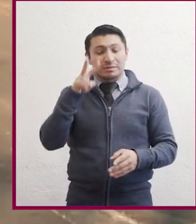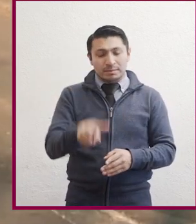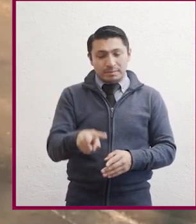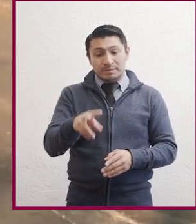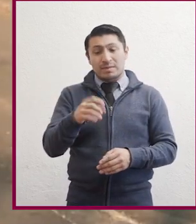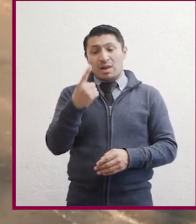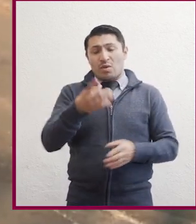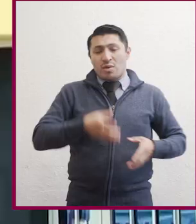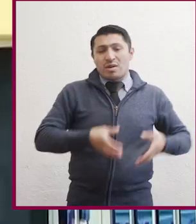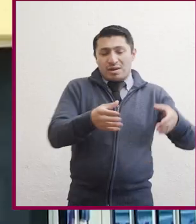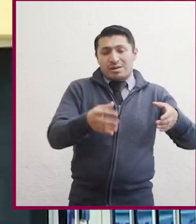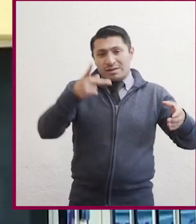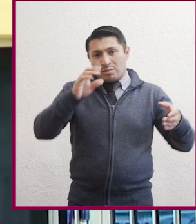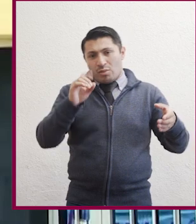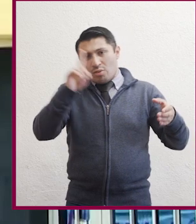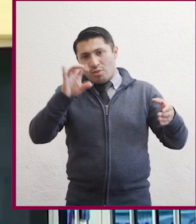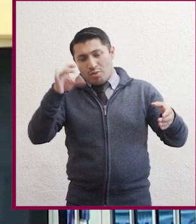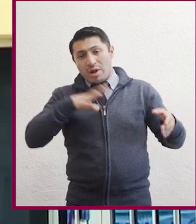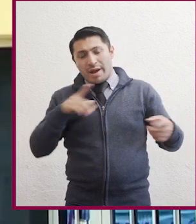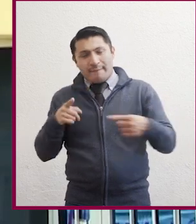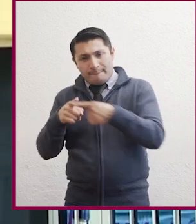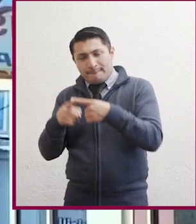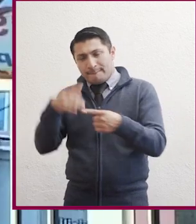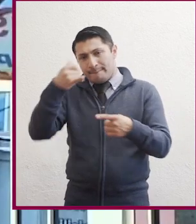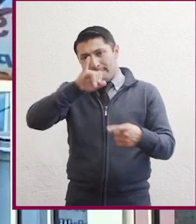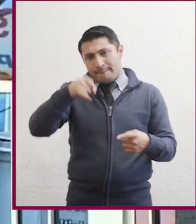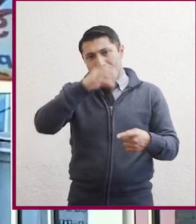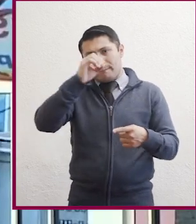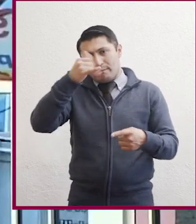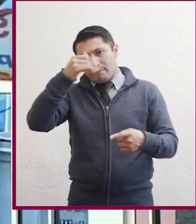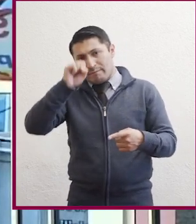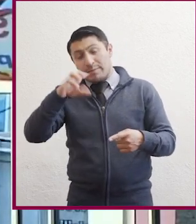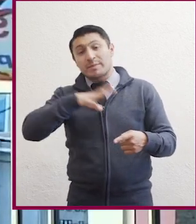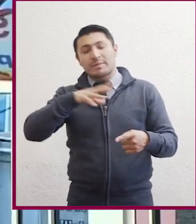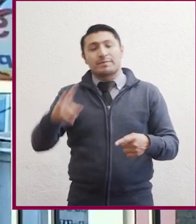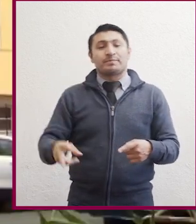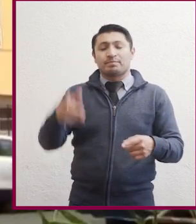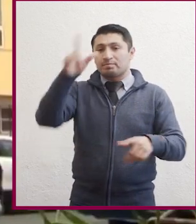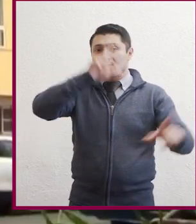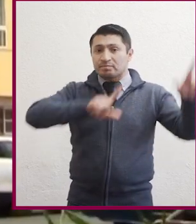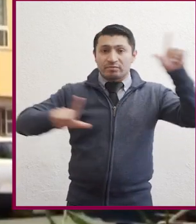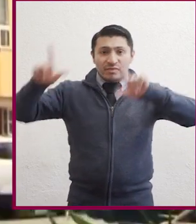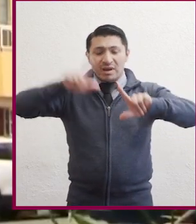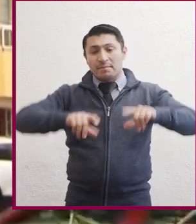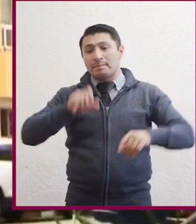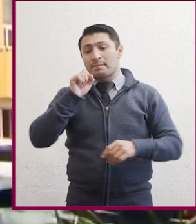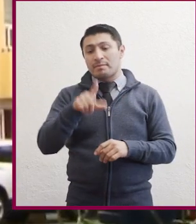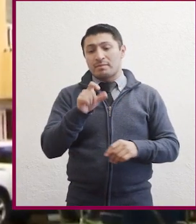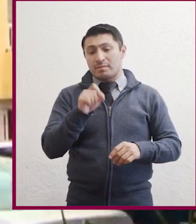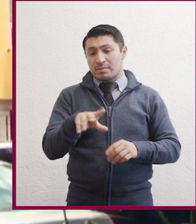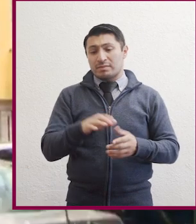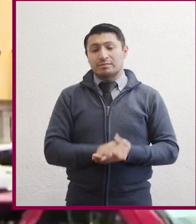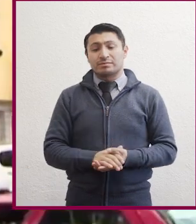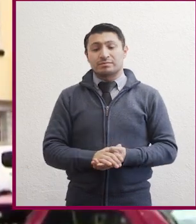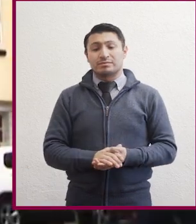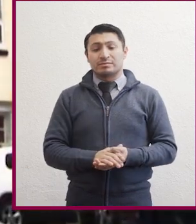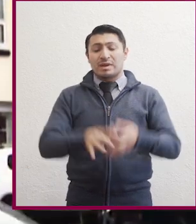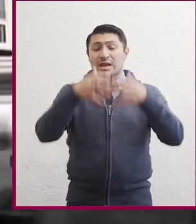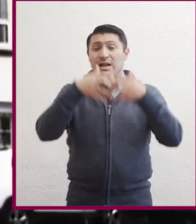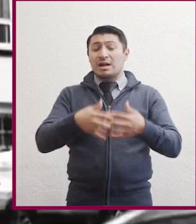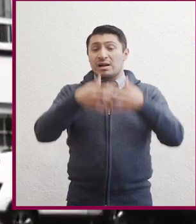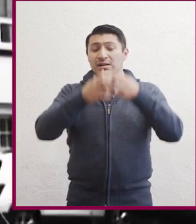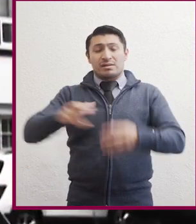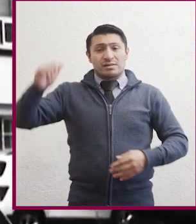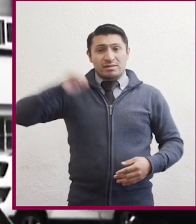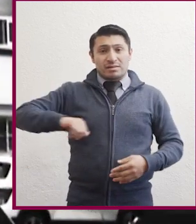un restaurante. A una cuadra del pozo, en la esquina de Joyas y Amatista aún existen los laboratorios de